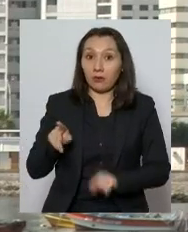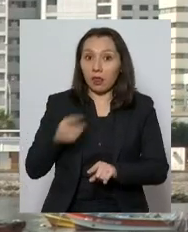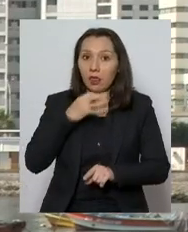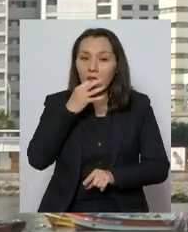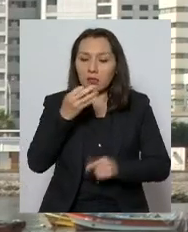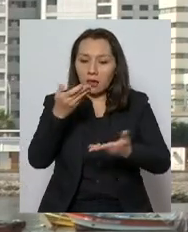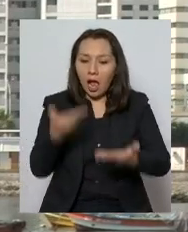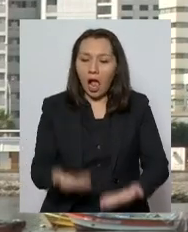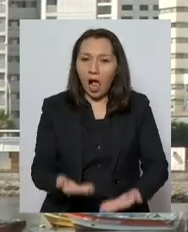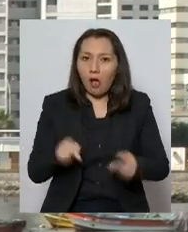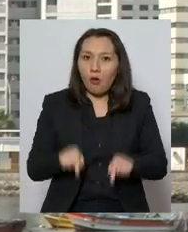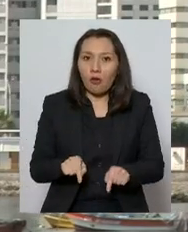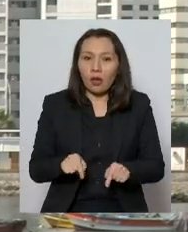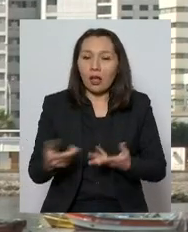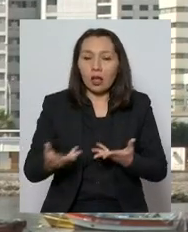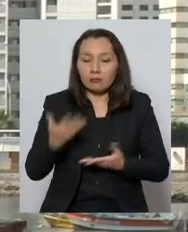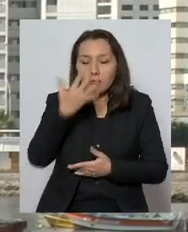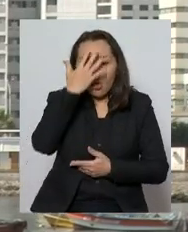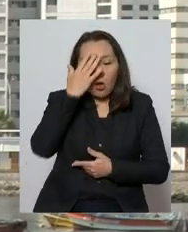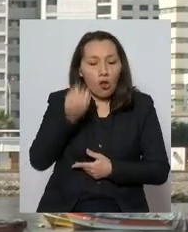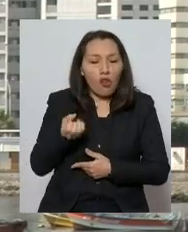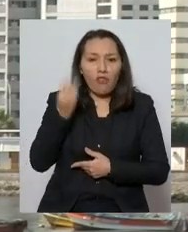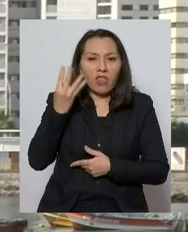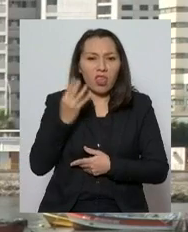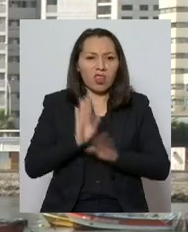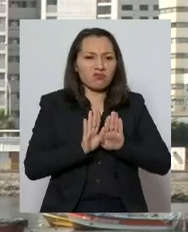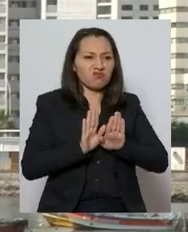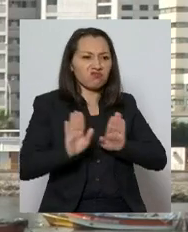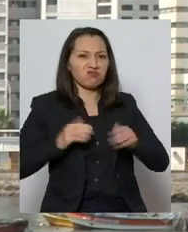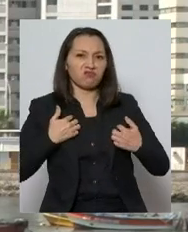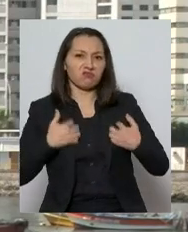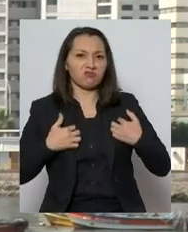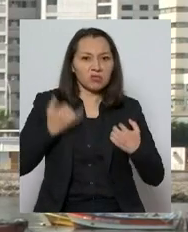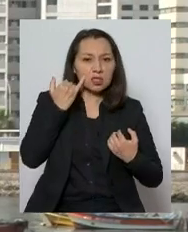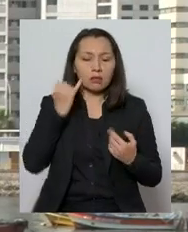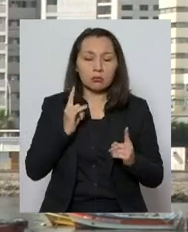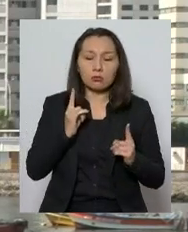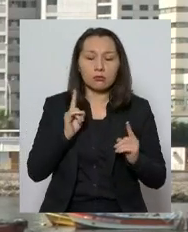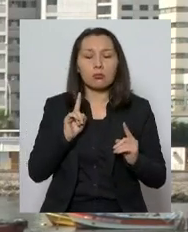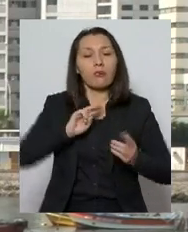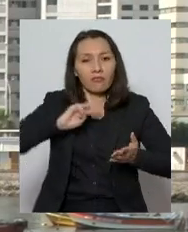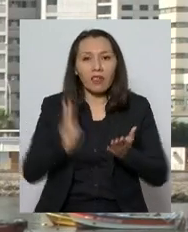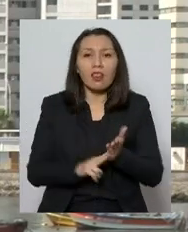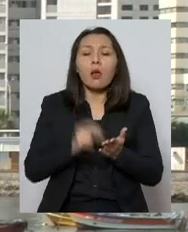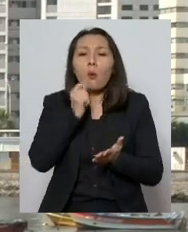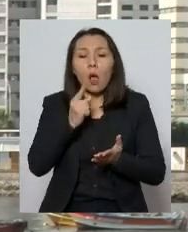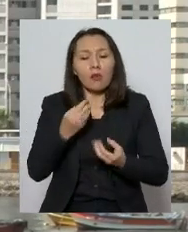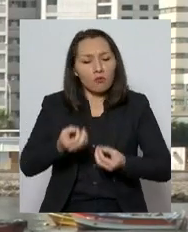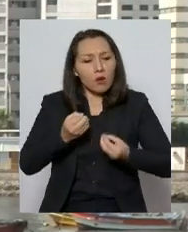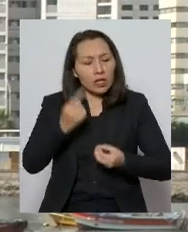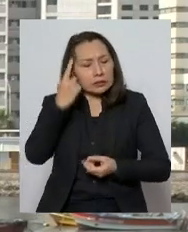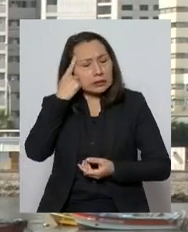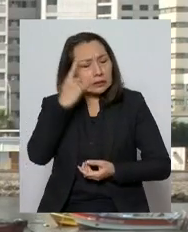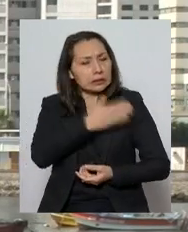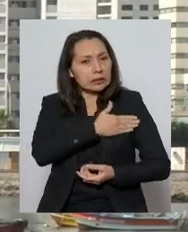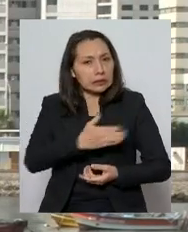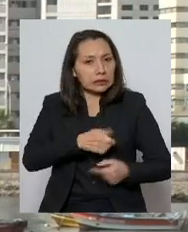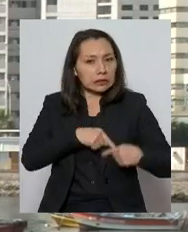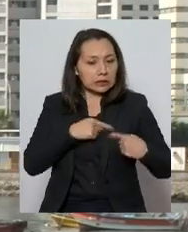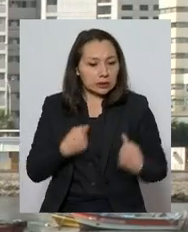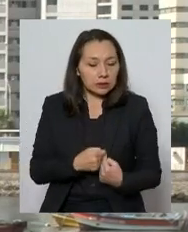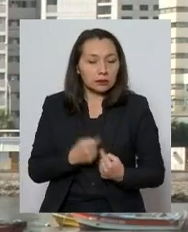momento de olvidar nuestras diferencias y realmente, de buena fe, de